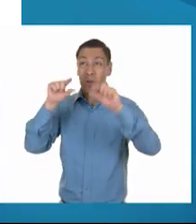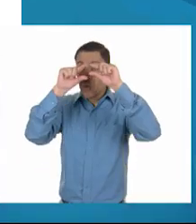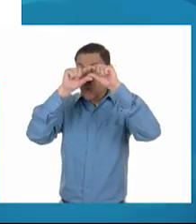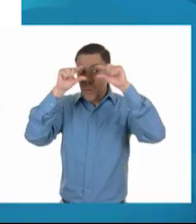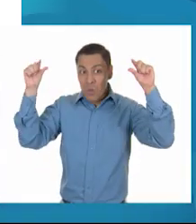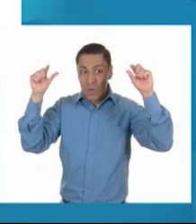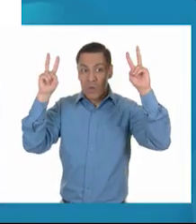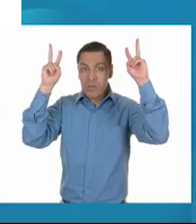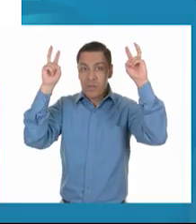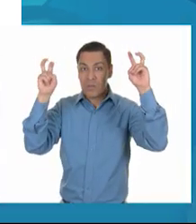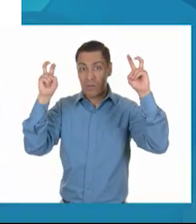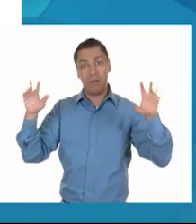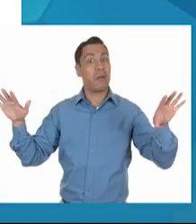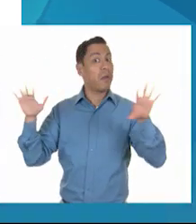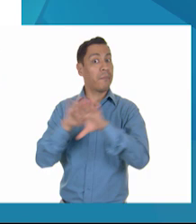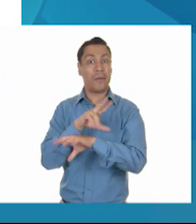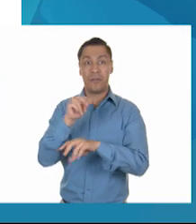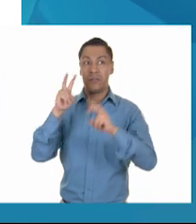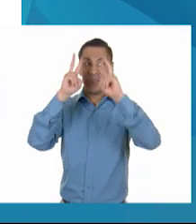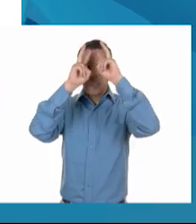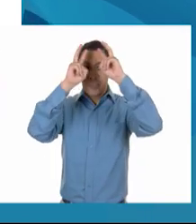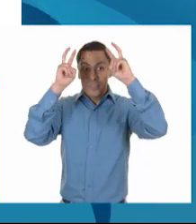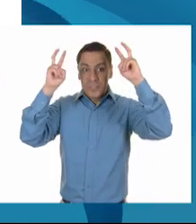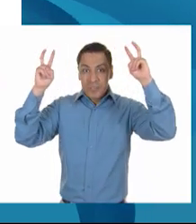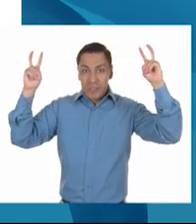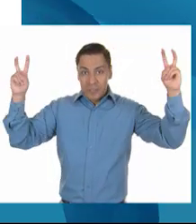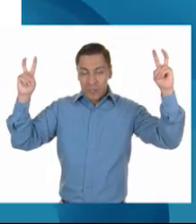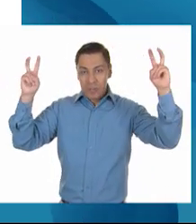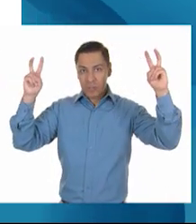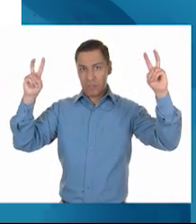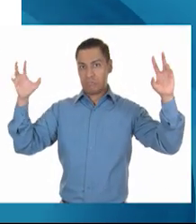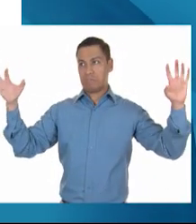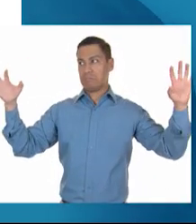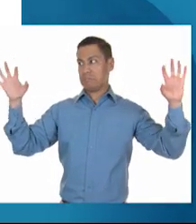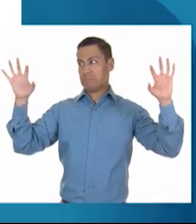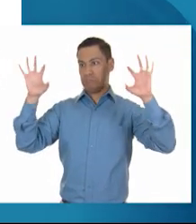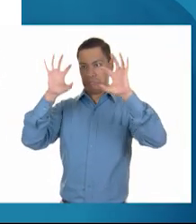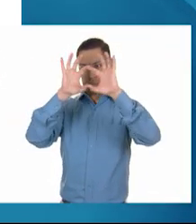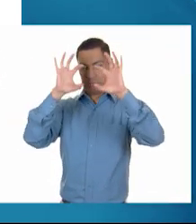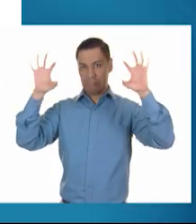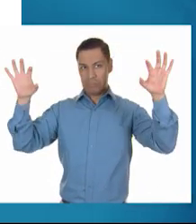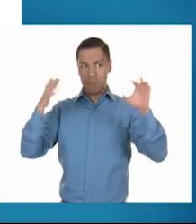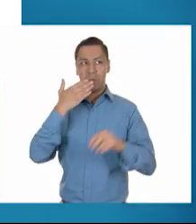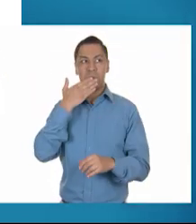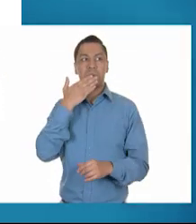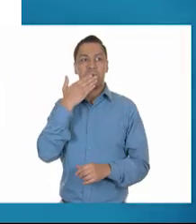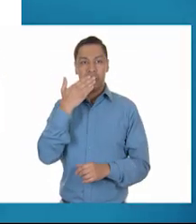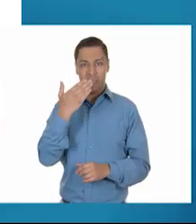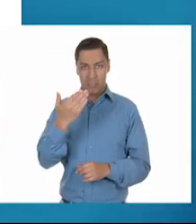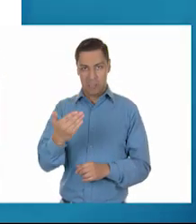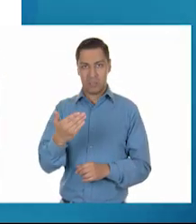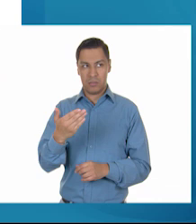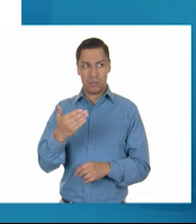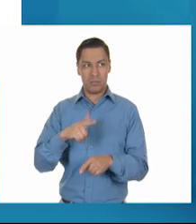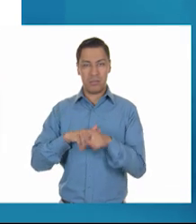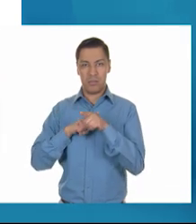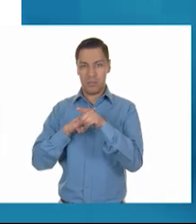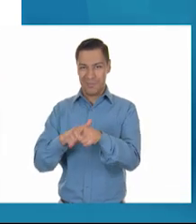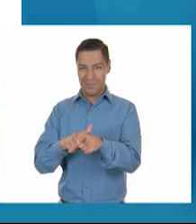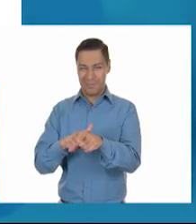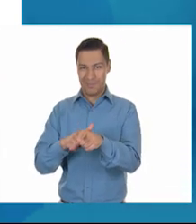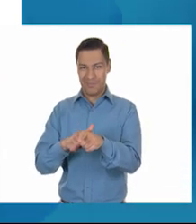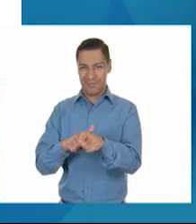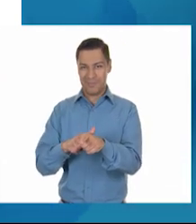es lo demás. Eso debe de... eso de que debe estar en tercera persona. Es una...